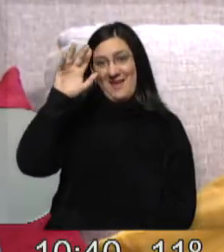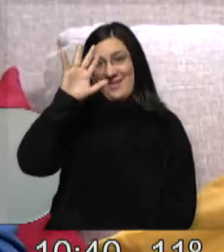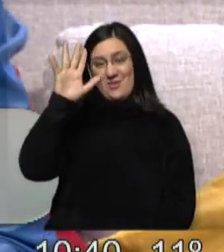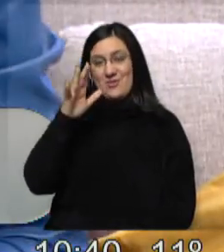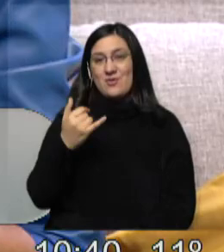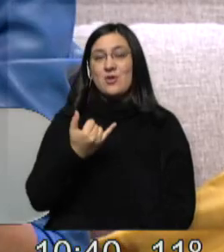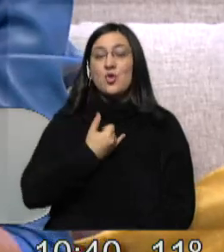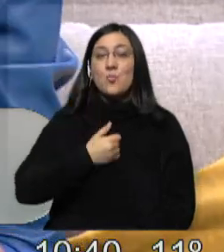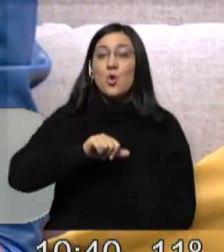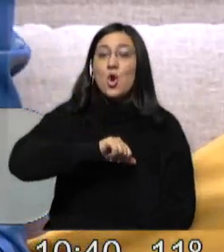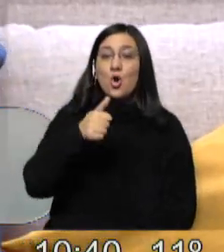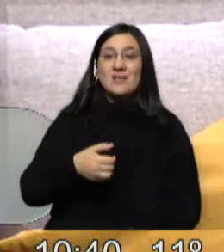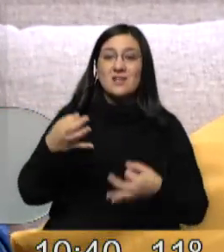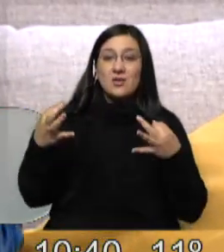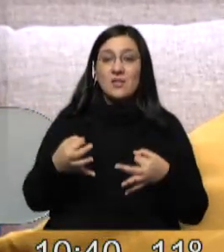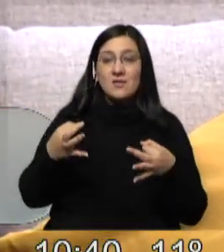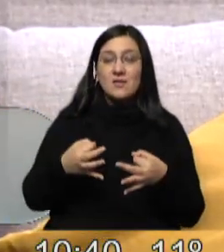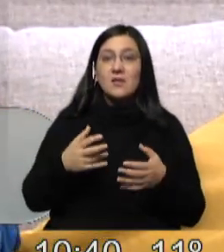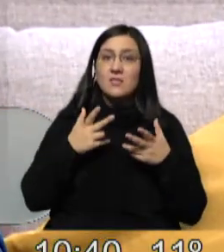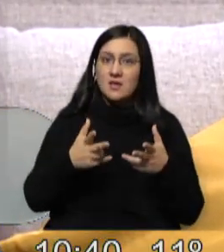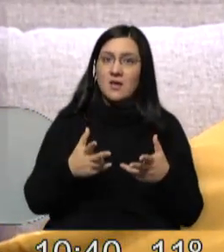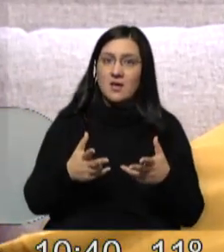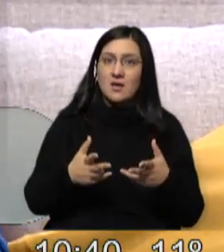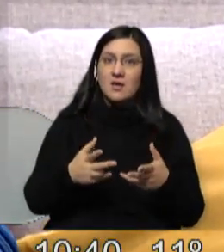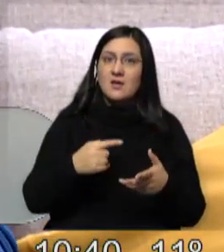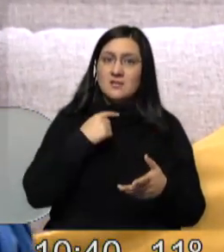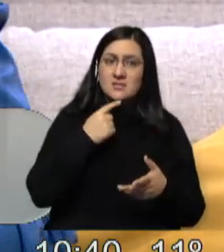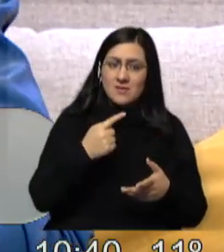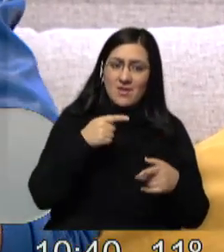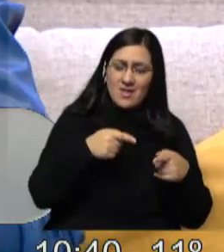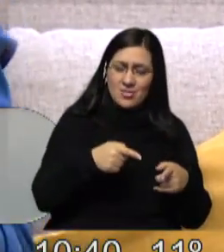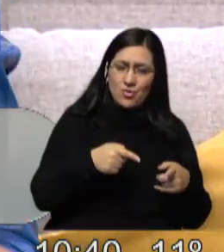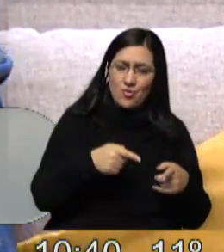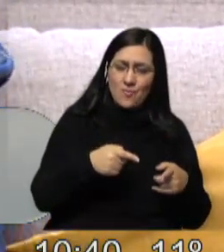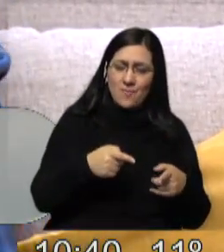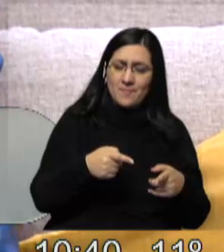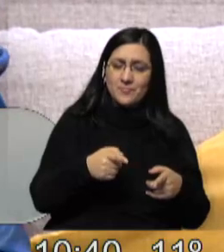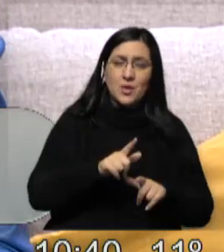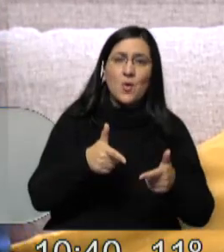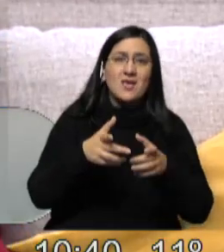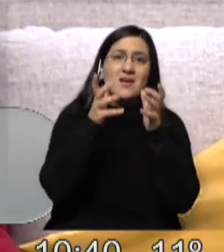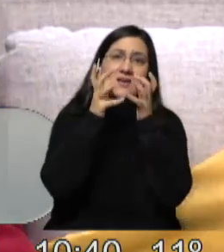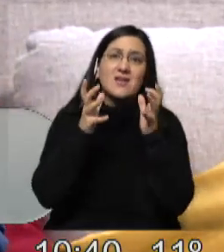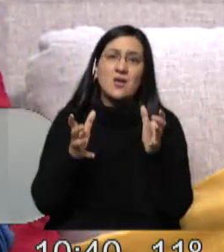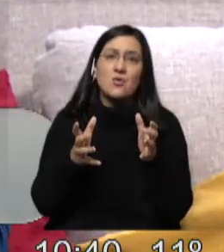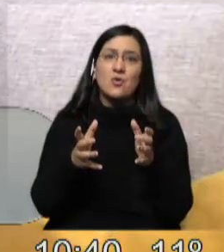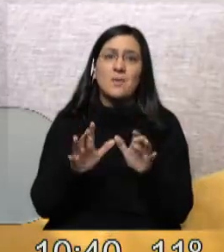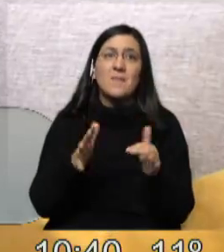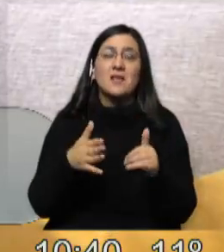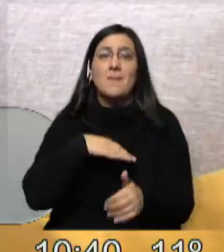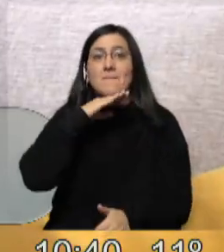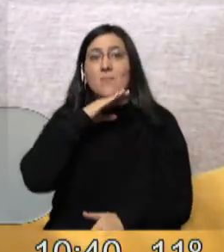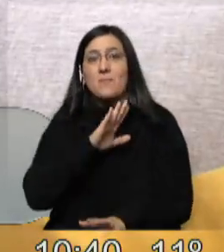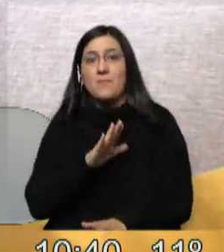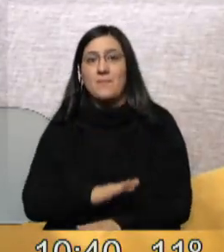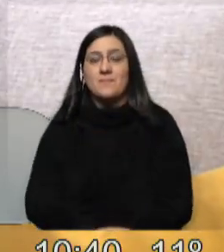esa credibilidad de que alguien se arriesgue a ir, que diga, bueno, sirve tanto esto, sirve tanto para mí que no hay riesgo de que yo pueda ser como un tonto? Porque eso nos pasa a los que